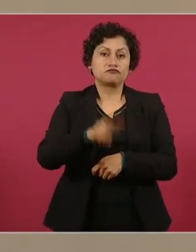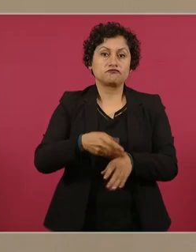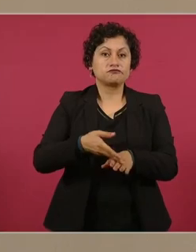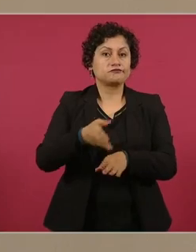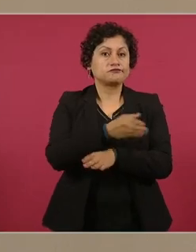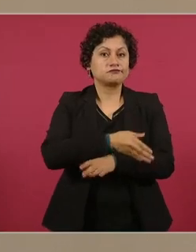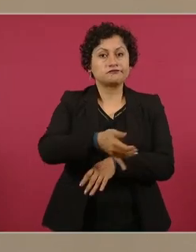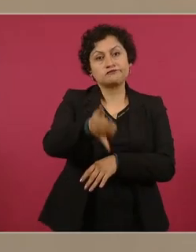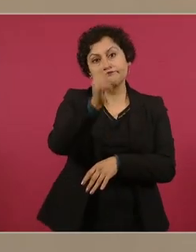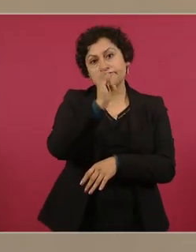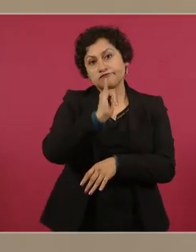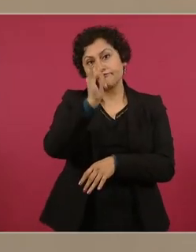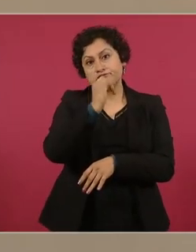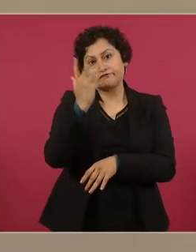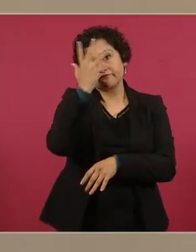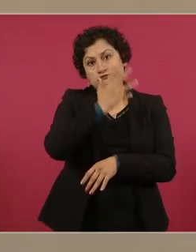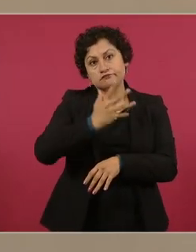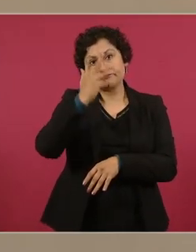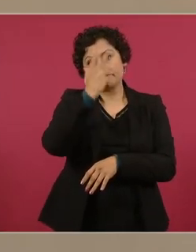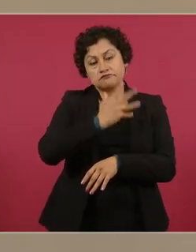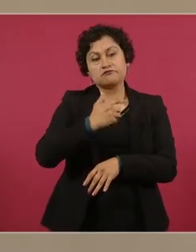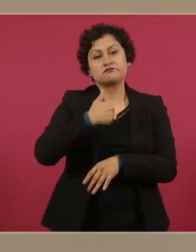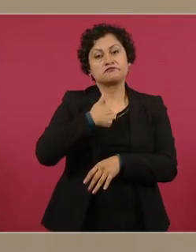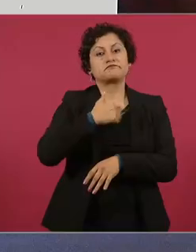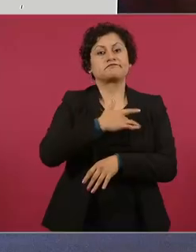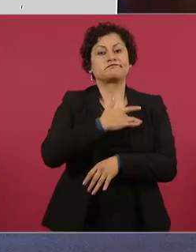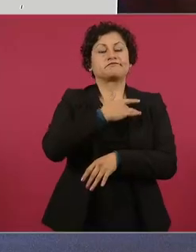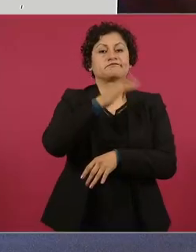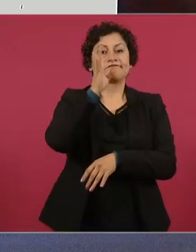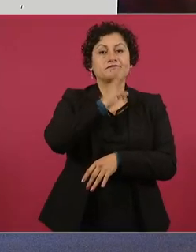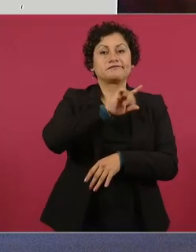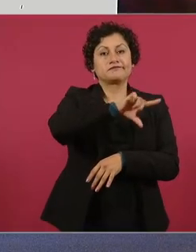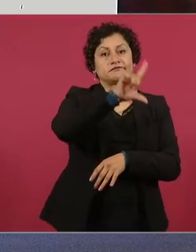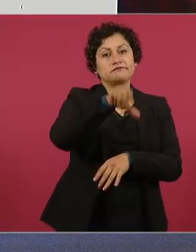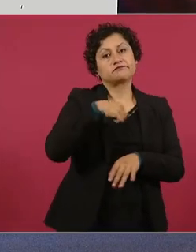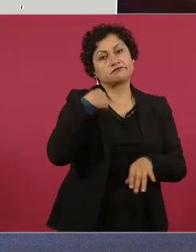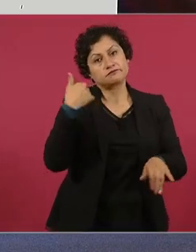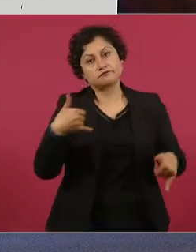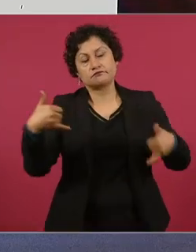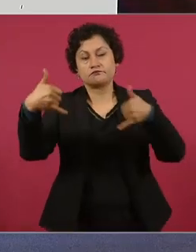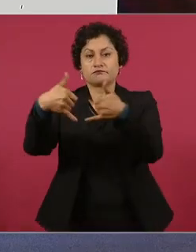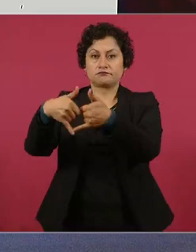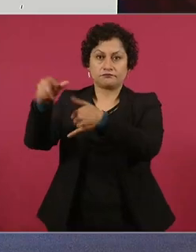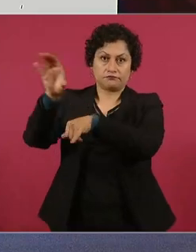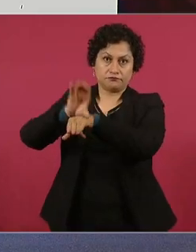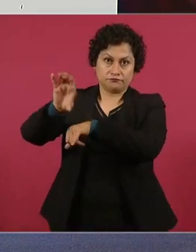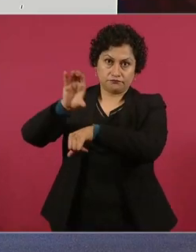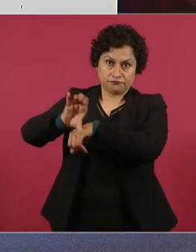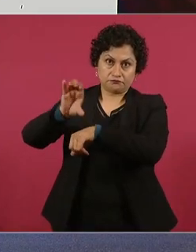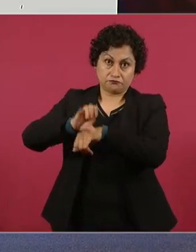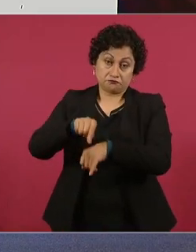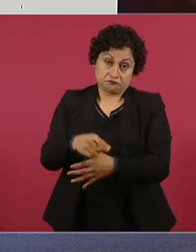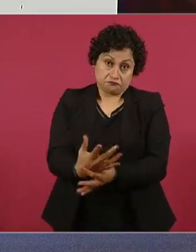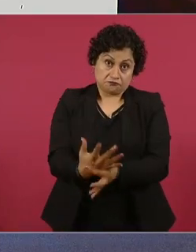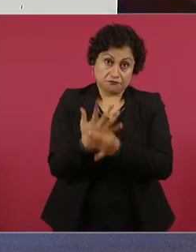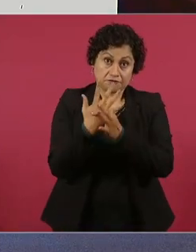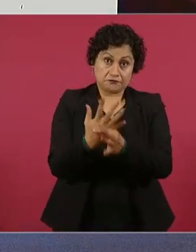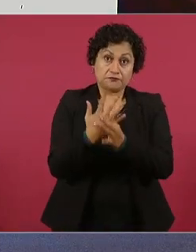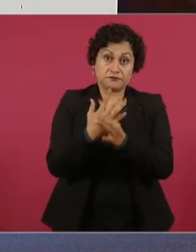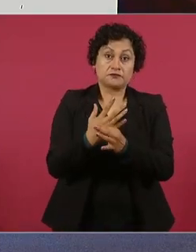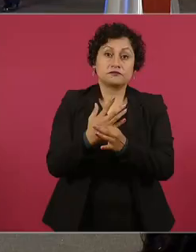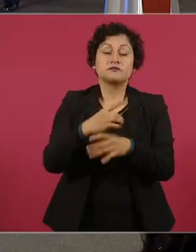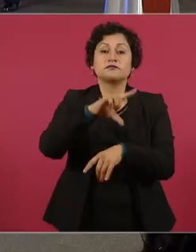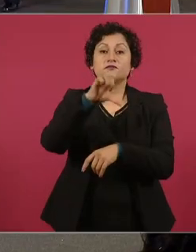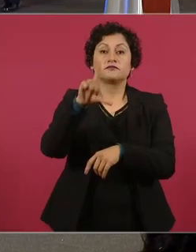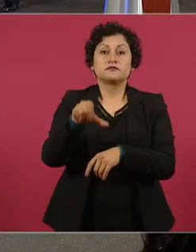sentimental cuando se comunicó con su familiar en Colombia y se mostró incluso sorprendida al